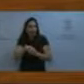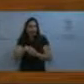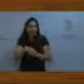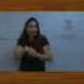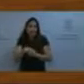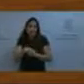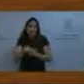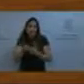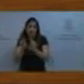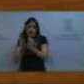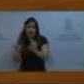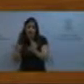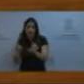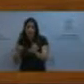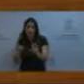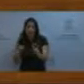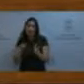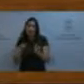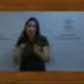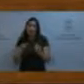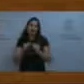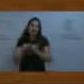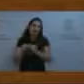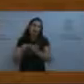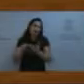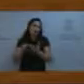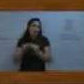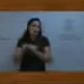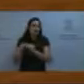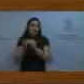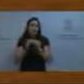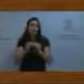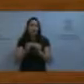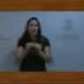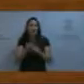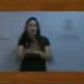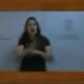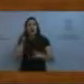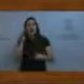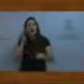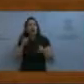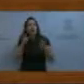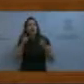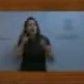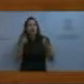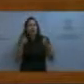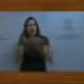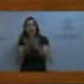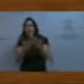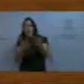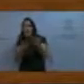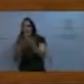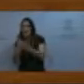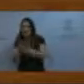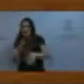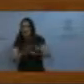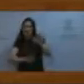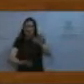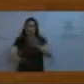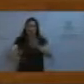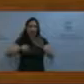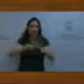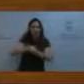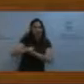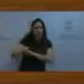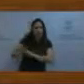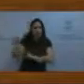la sociedad, hubo una habilidad maquiavélica que solo tiene doña Belén Fernández para mezclarlo todo, ¿no? La gestión, la Unión Europea,